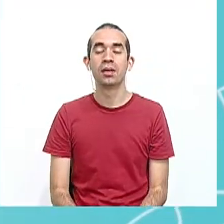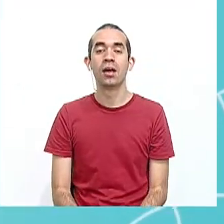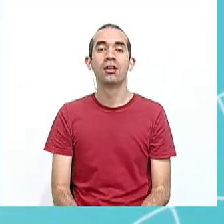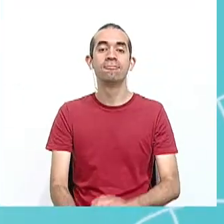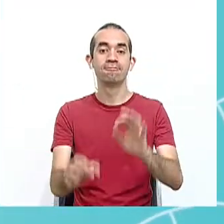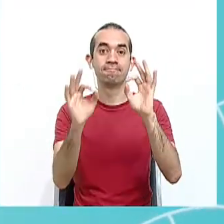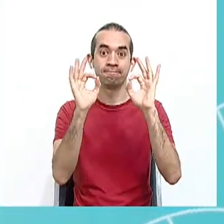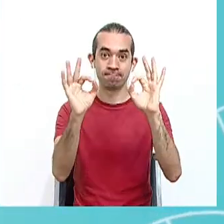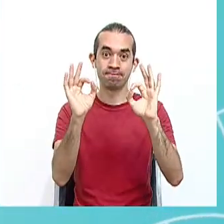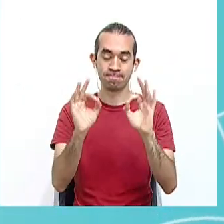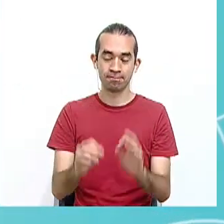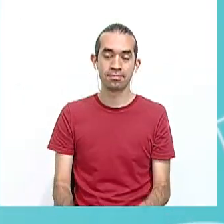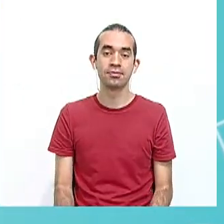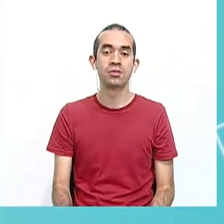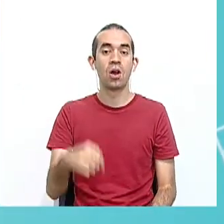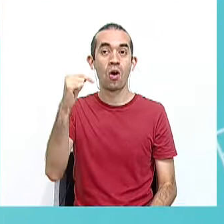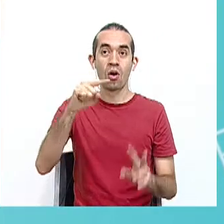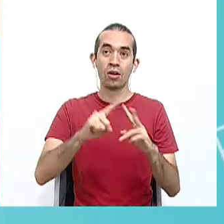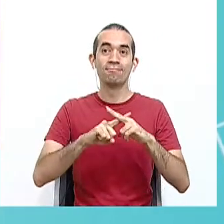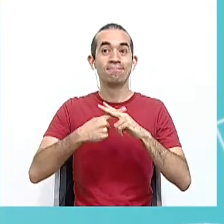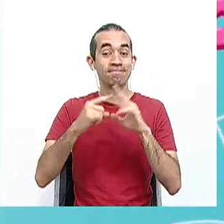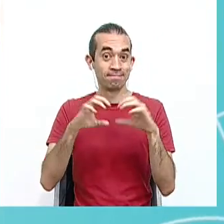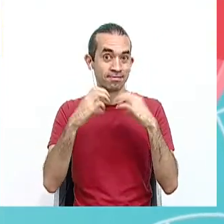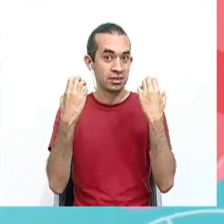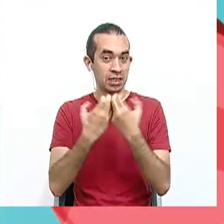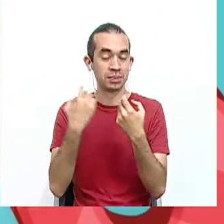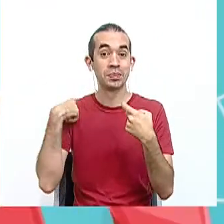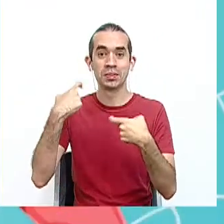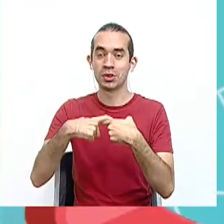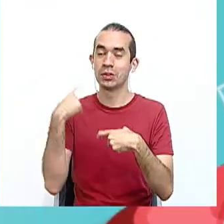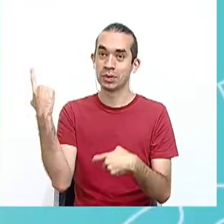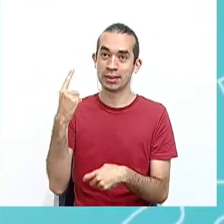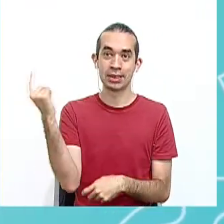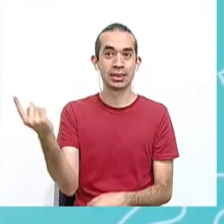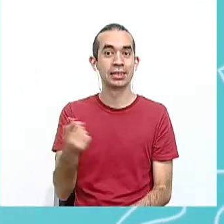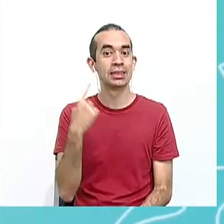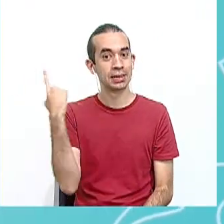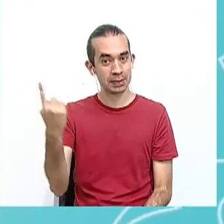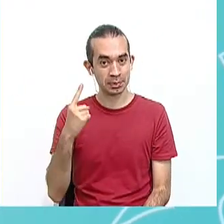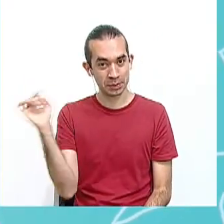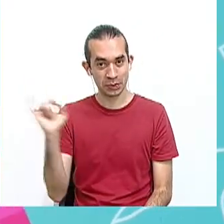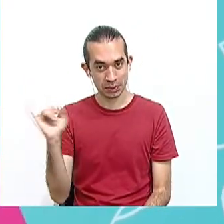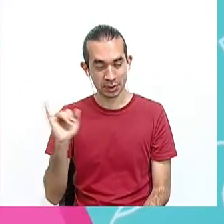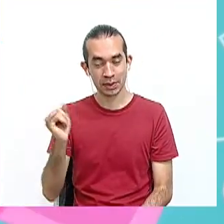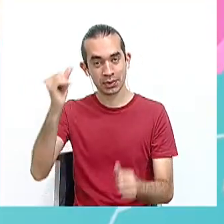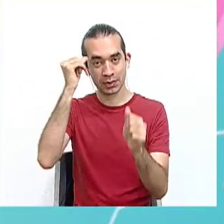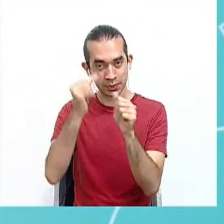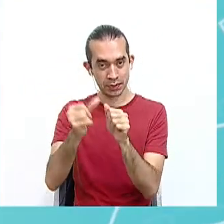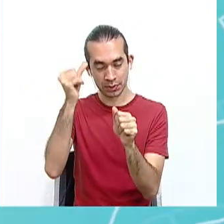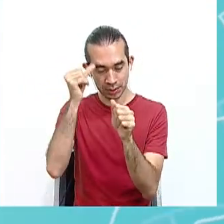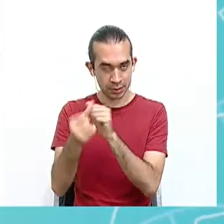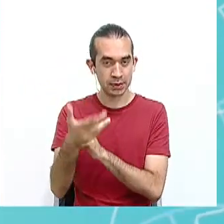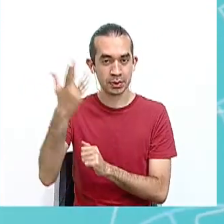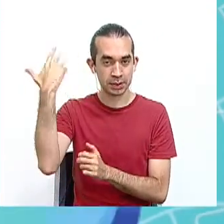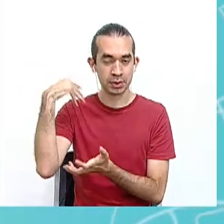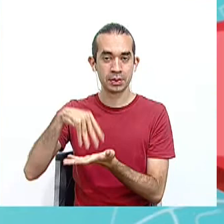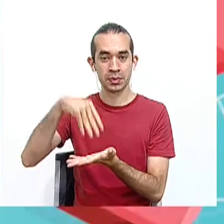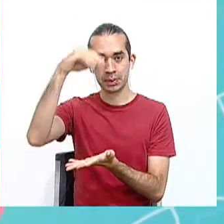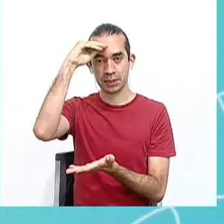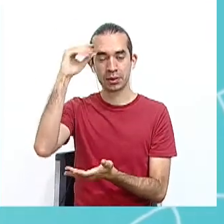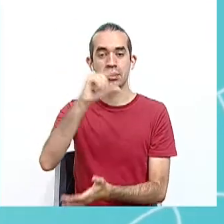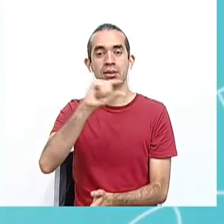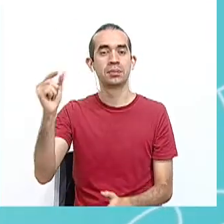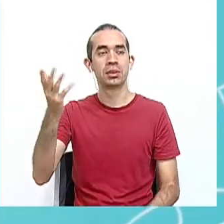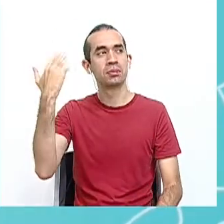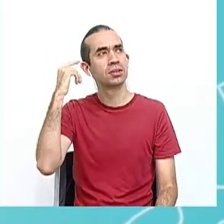Muy bien, jóvenes. Hoy iniciamos nuestra clase de español, como siempre, recordando todos nuestros aprendizajes anteriores. ¿Qué vimos la semana